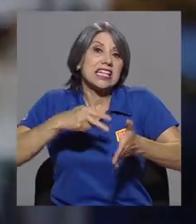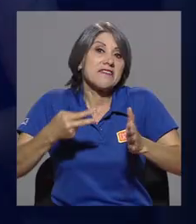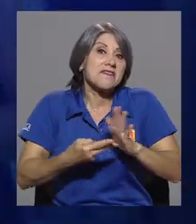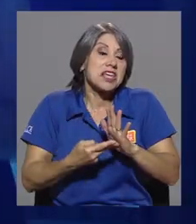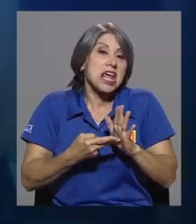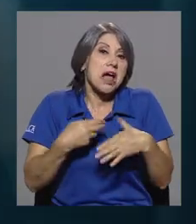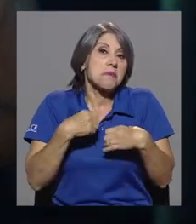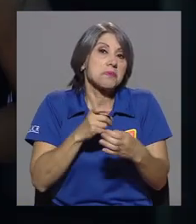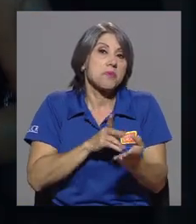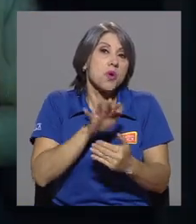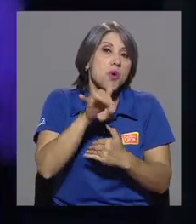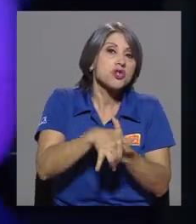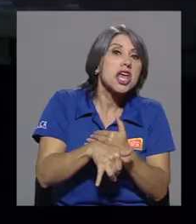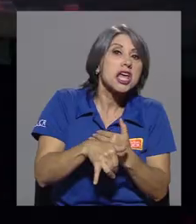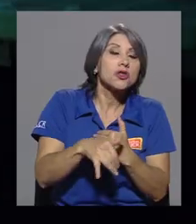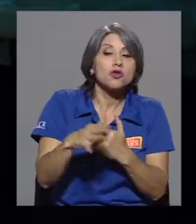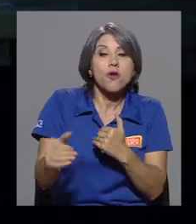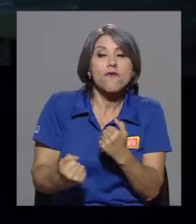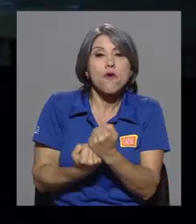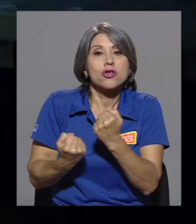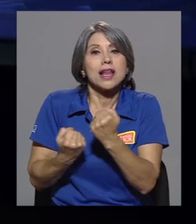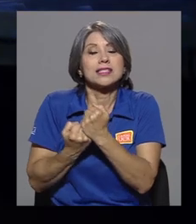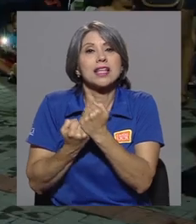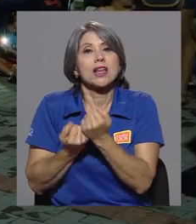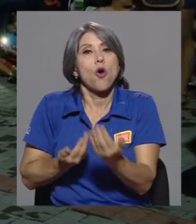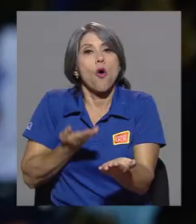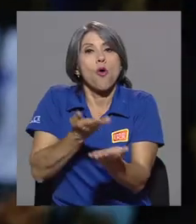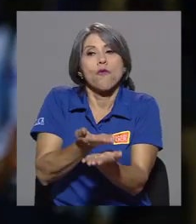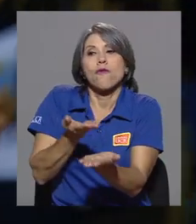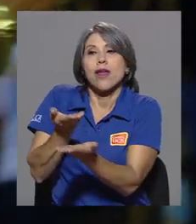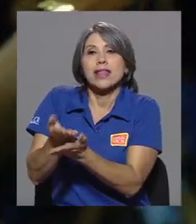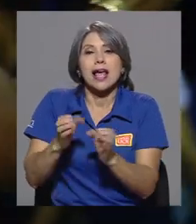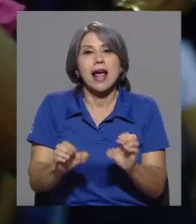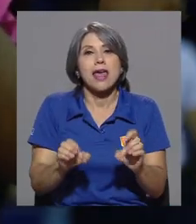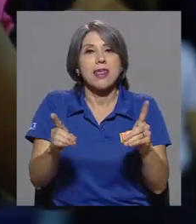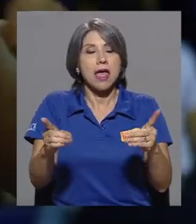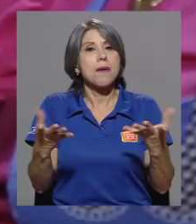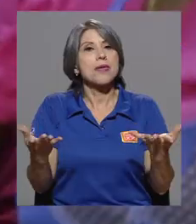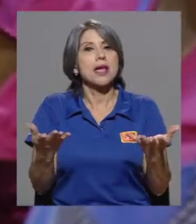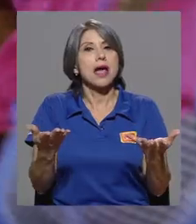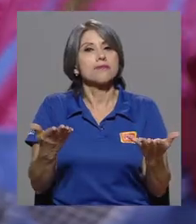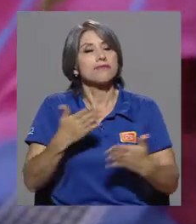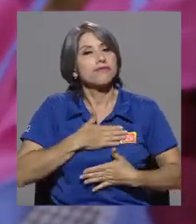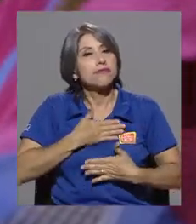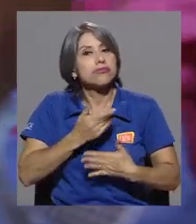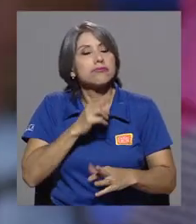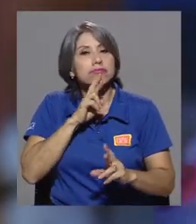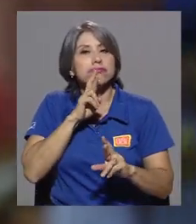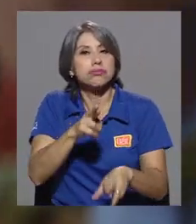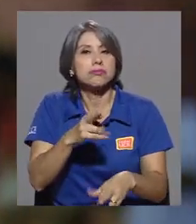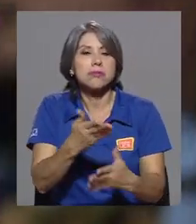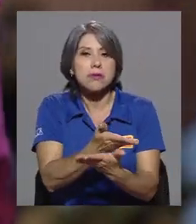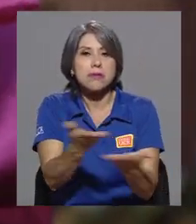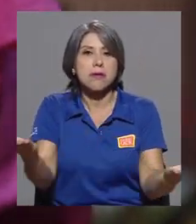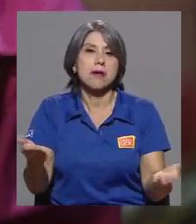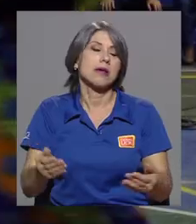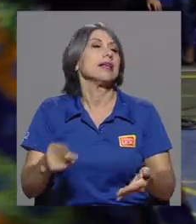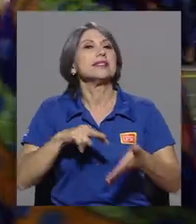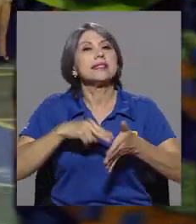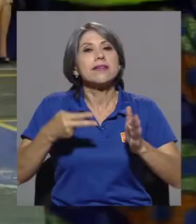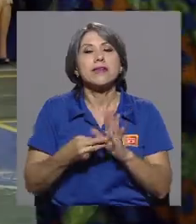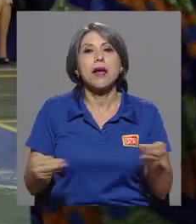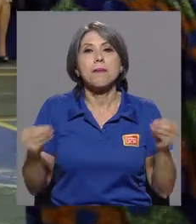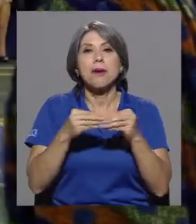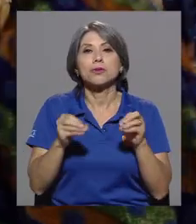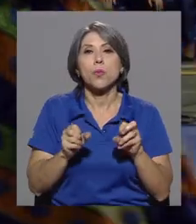proyectos fortalecer oferta académica pertinente y dispuesta a dar respuesta a la región y significar